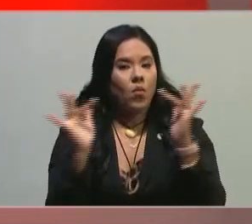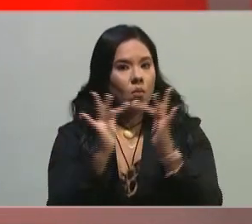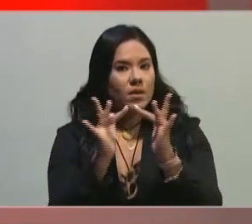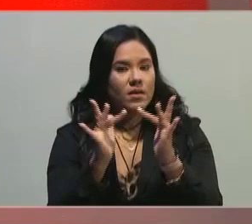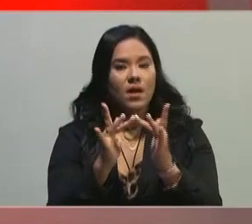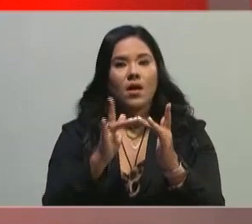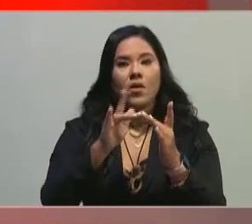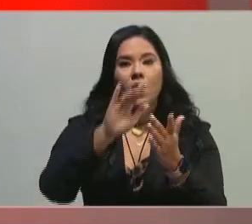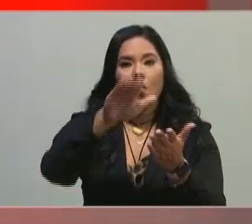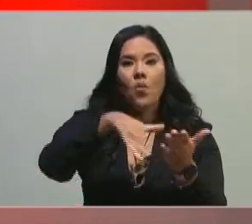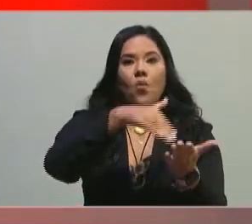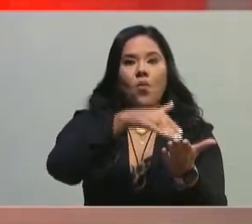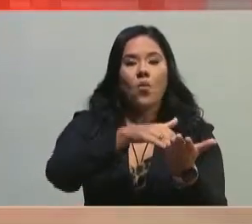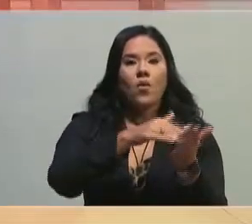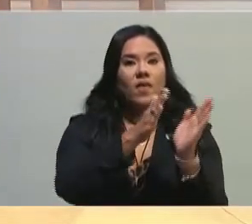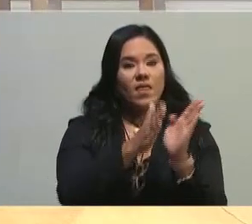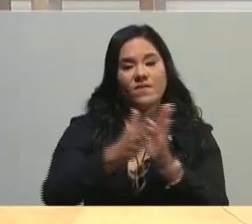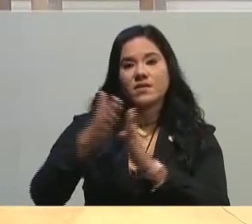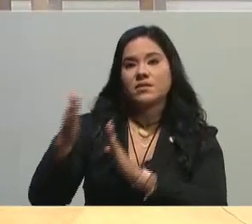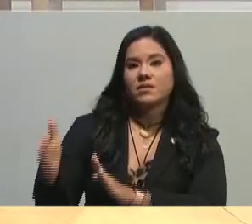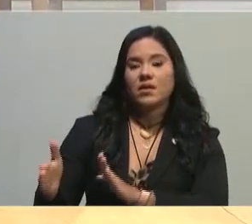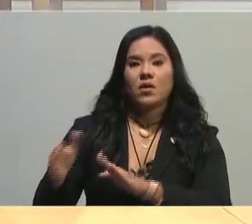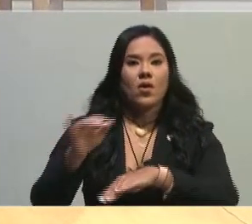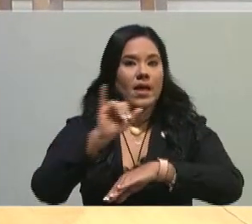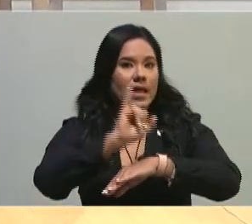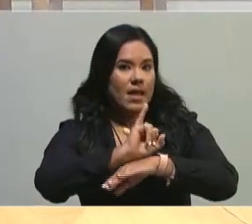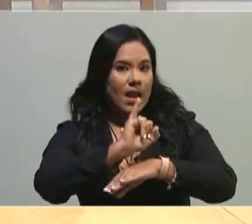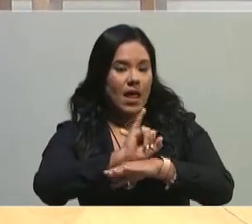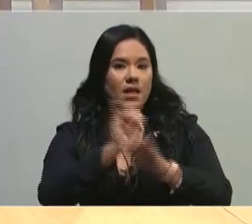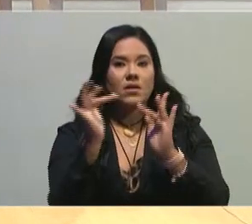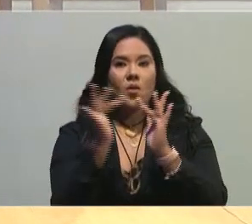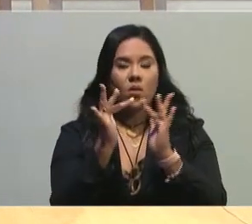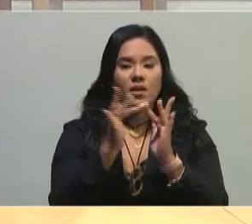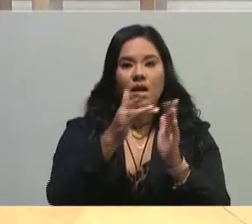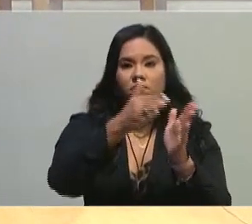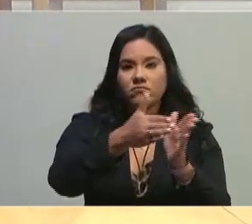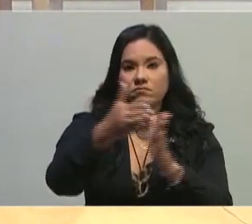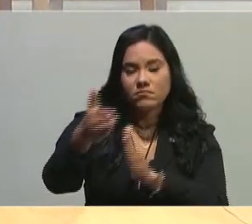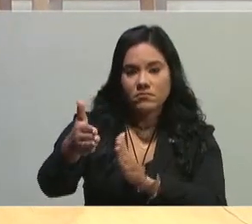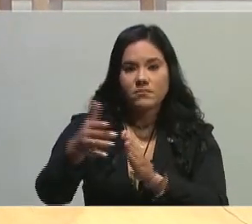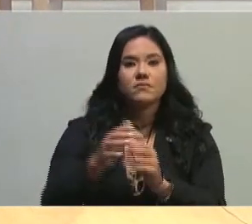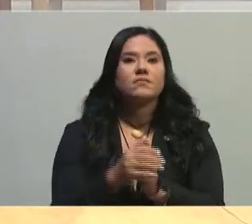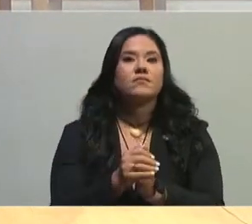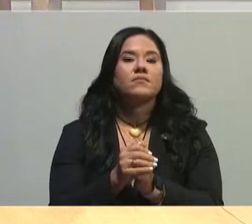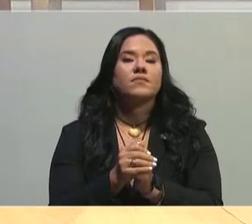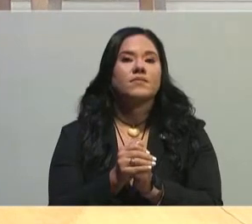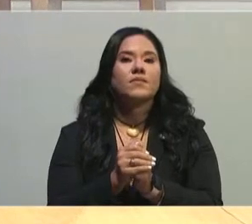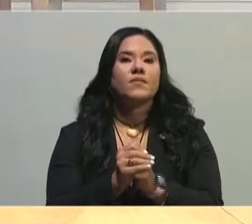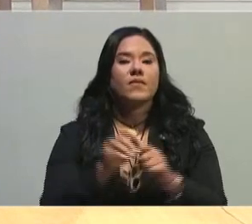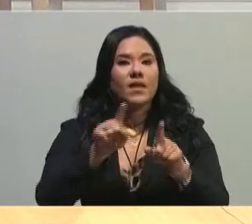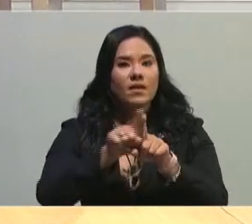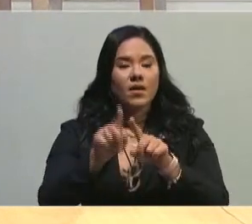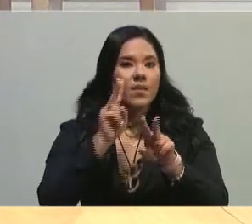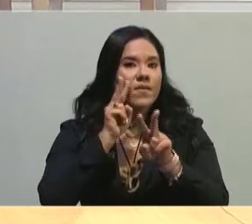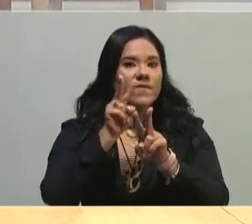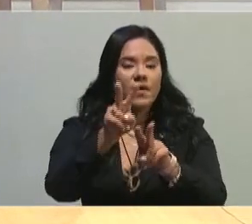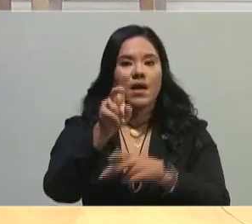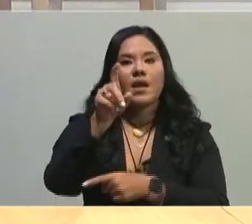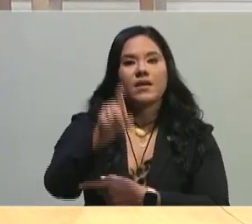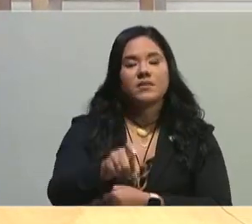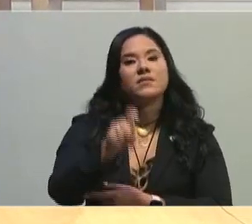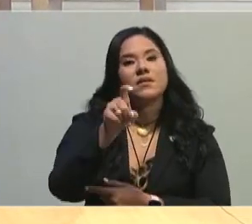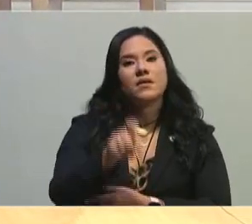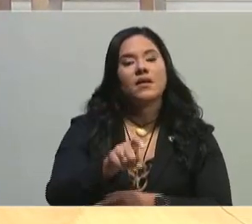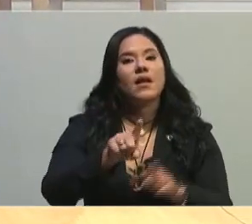con la junta de vecinos el contacto directo con las iglesias y con los clubes deportivos Pues ven la necesidad